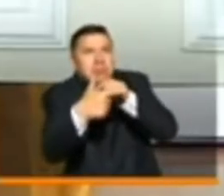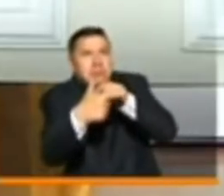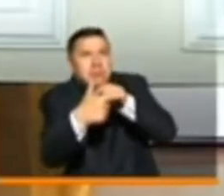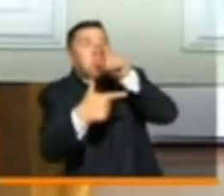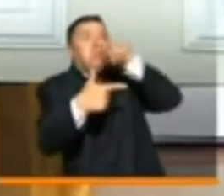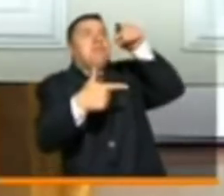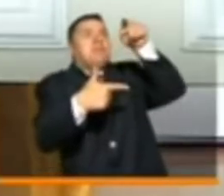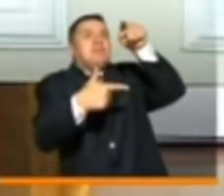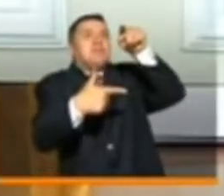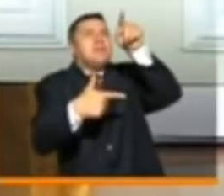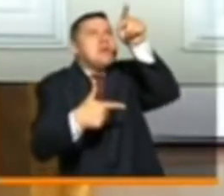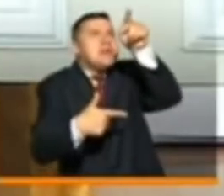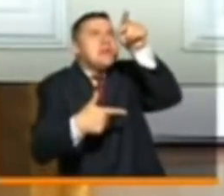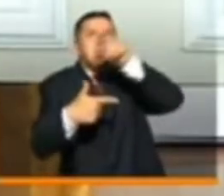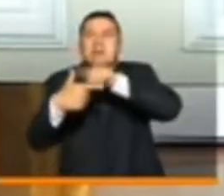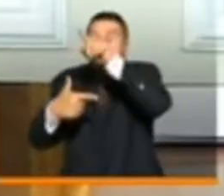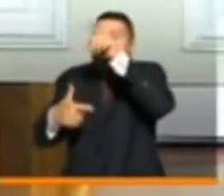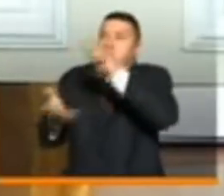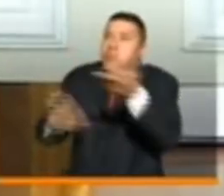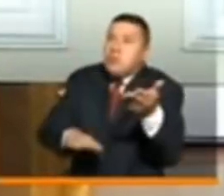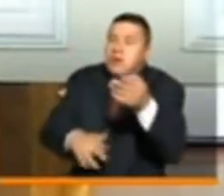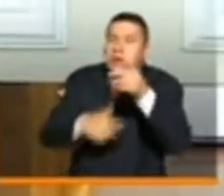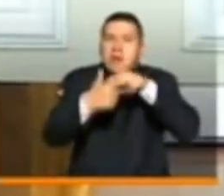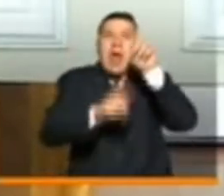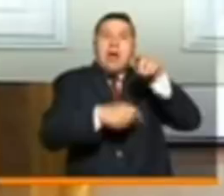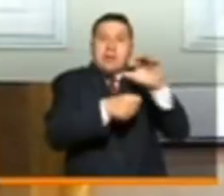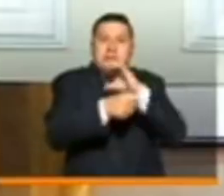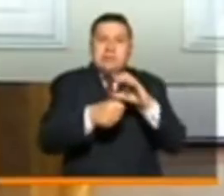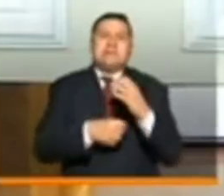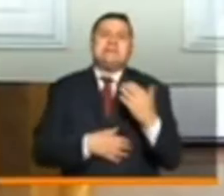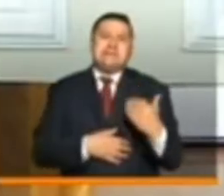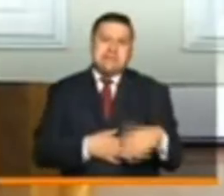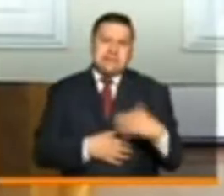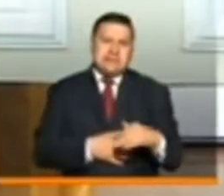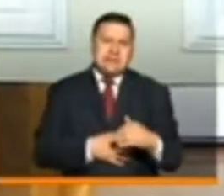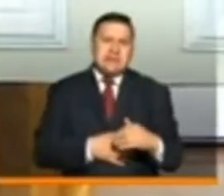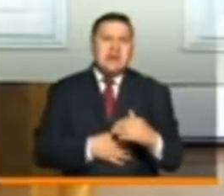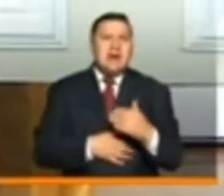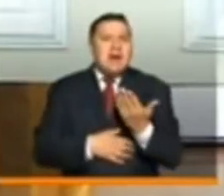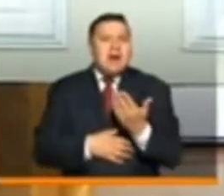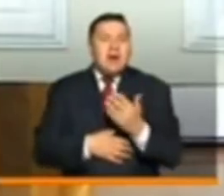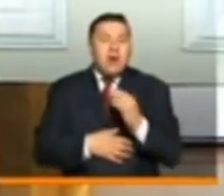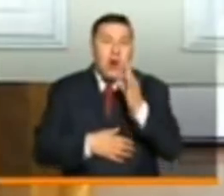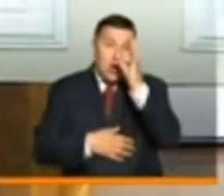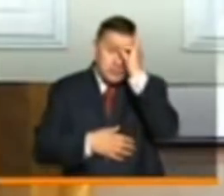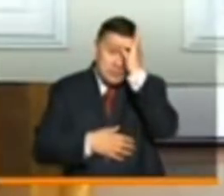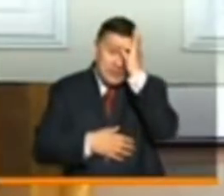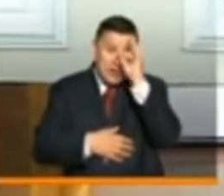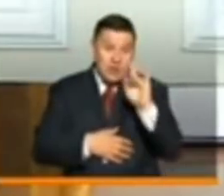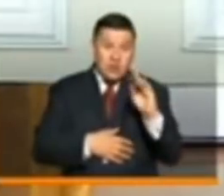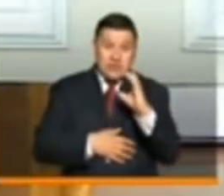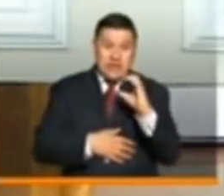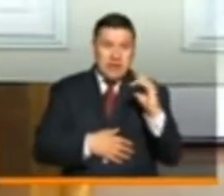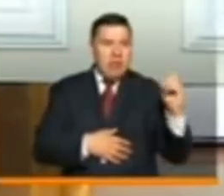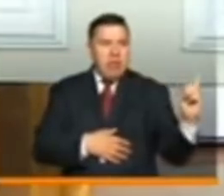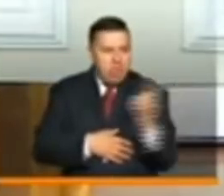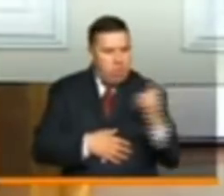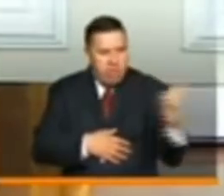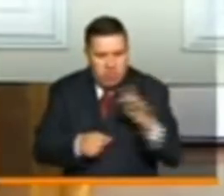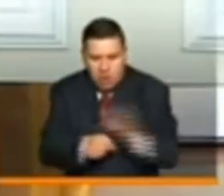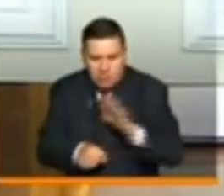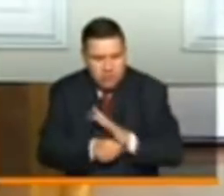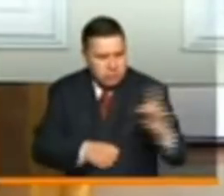casos donde no se han subido las muertes y hay una presión también sobre las unidades de cuidado intensivo